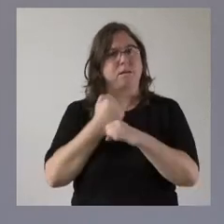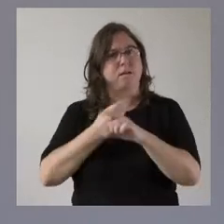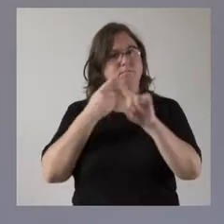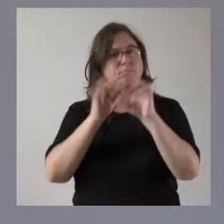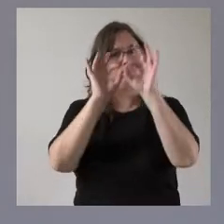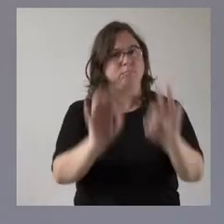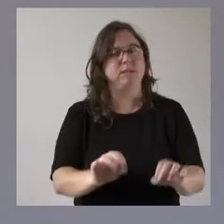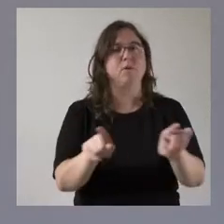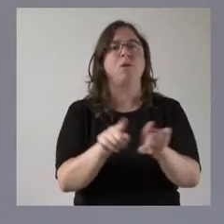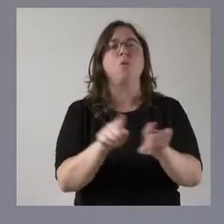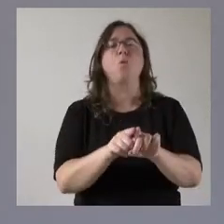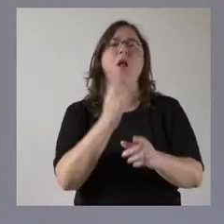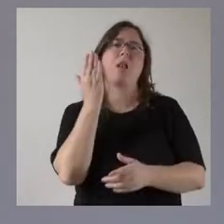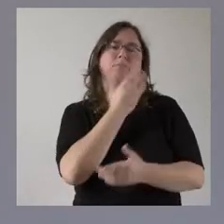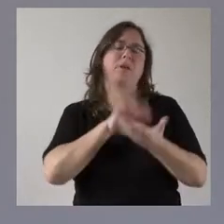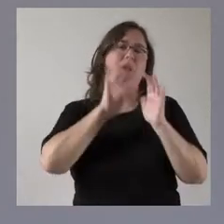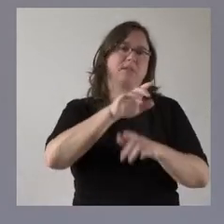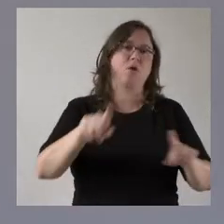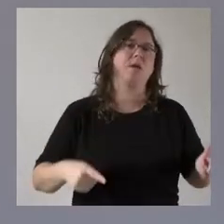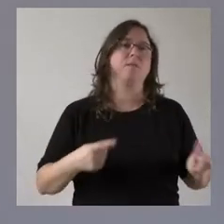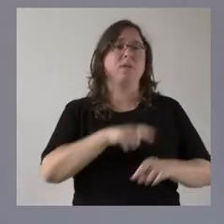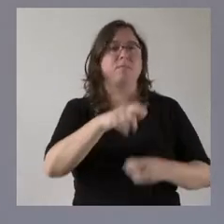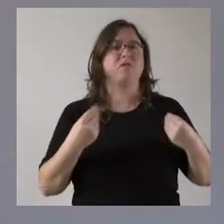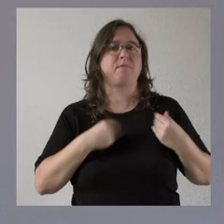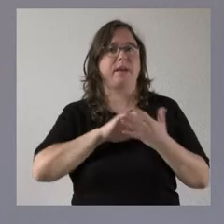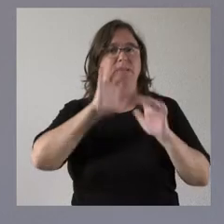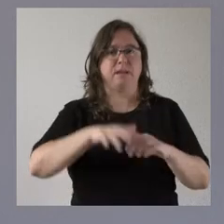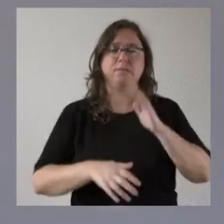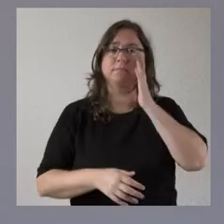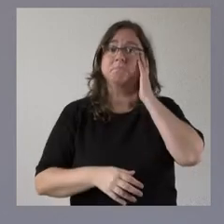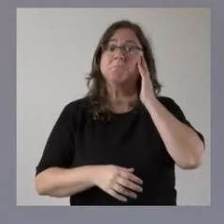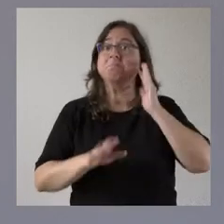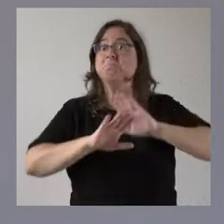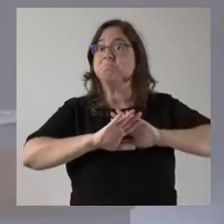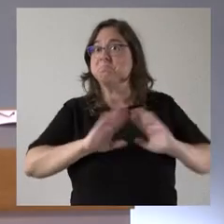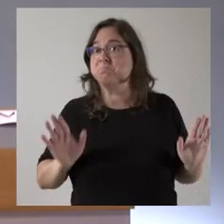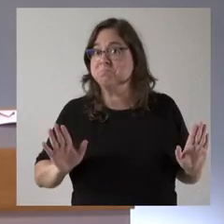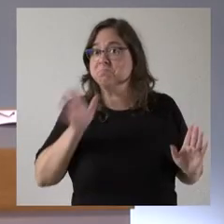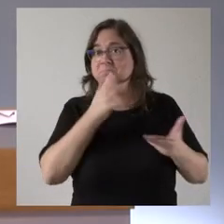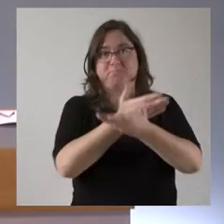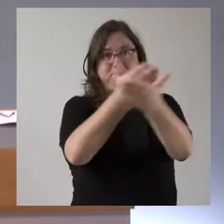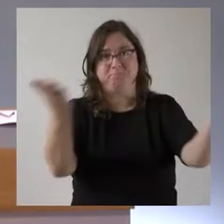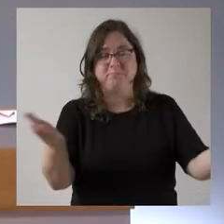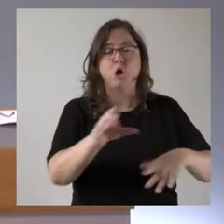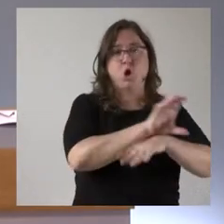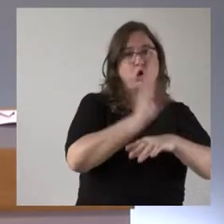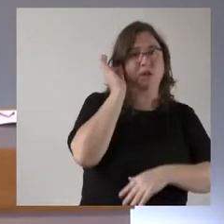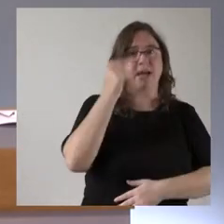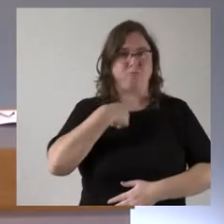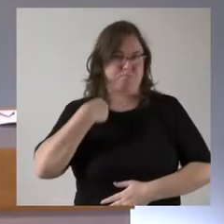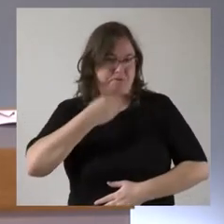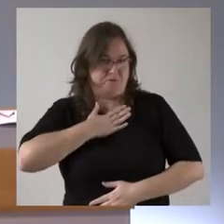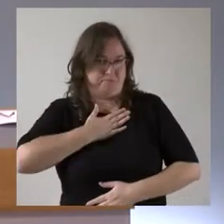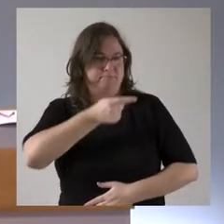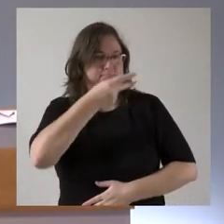en favor de Castilla y león y de todos los Castellanos y lorenses y sin más pues estamos a la espera tanto la consejera como yo mismo para